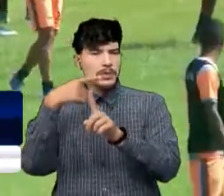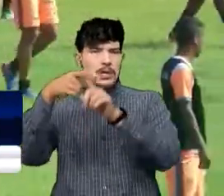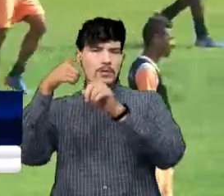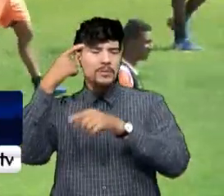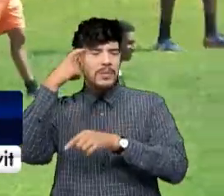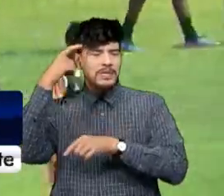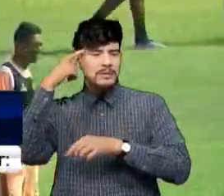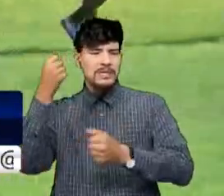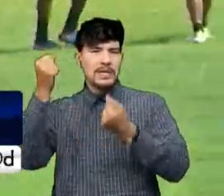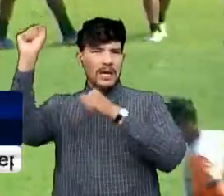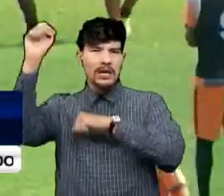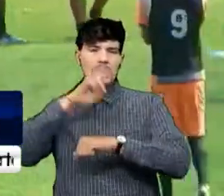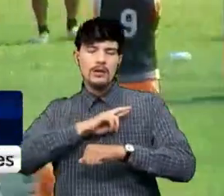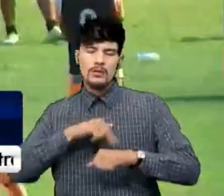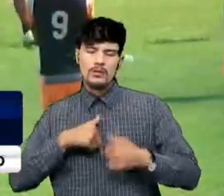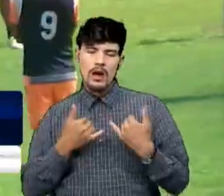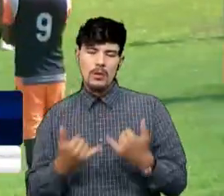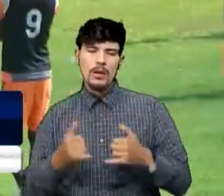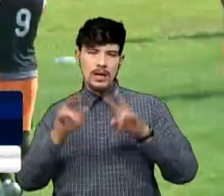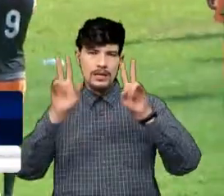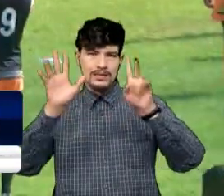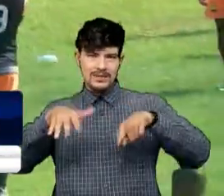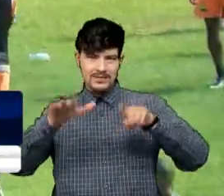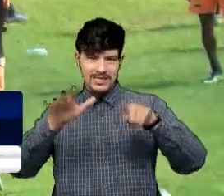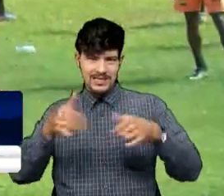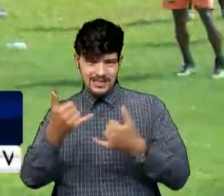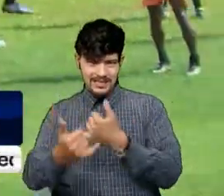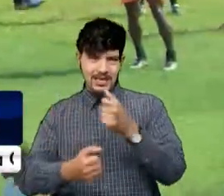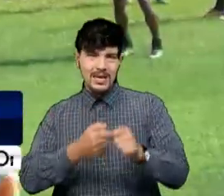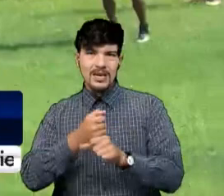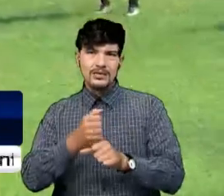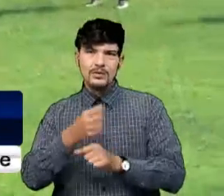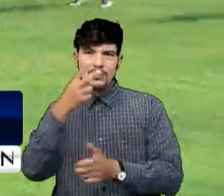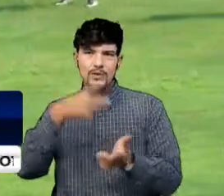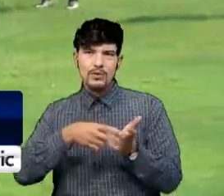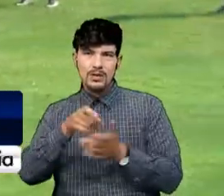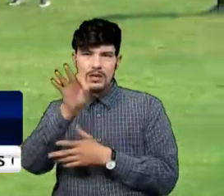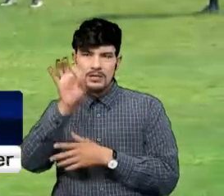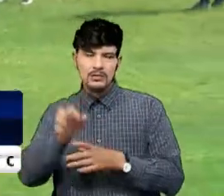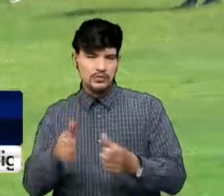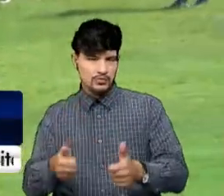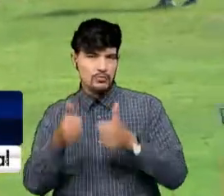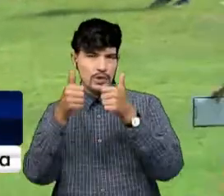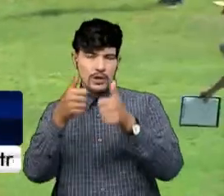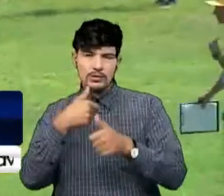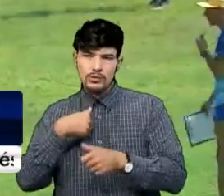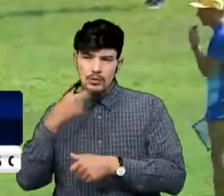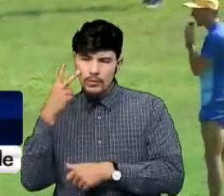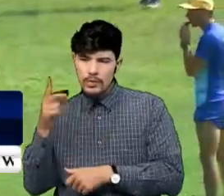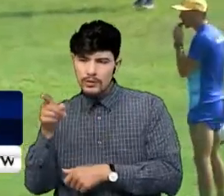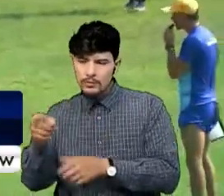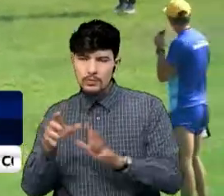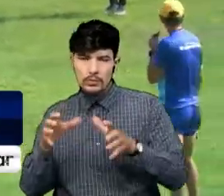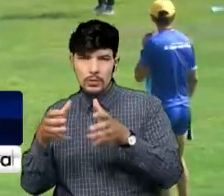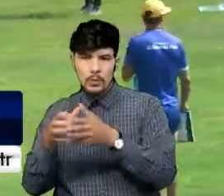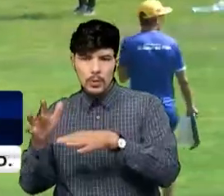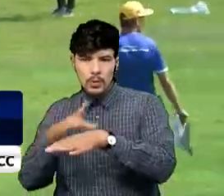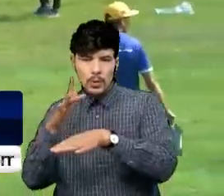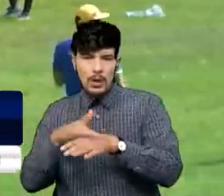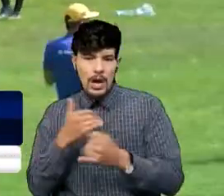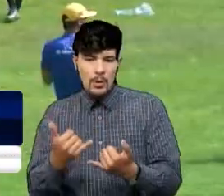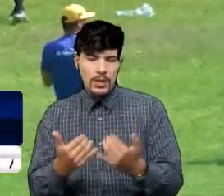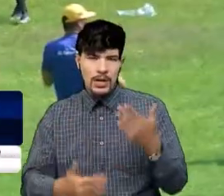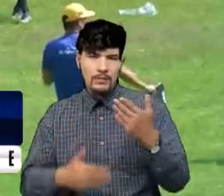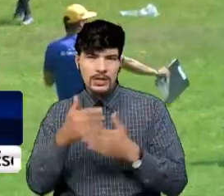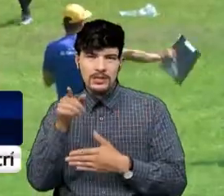podamos hacer un gran semestre y luego el grupo muy motivado con muchas ganas de ya para lo que viene para empezar el